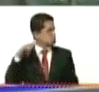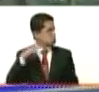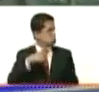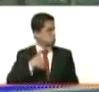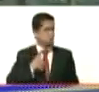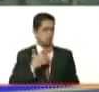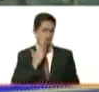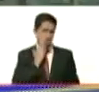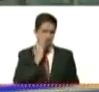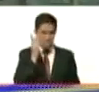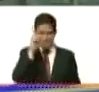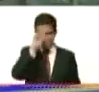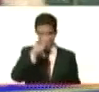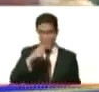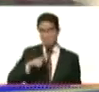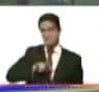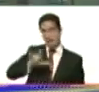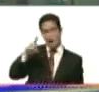cuenta?